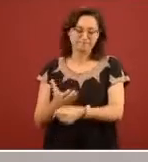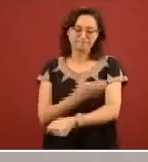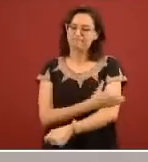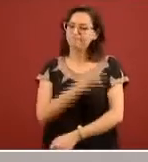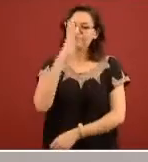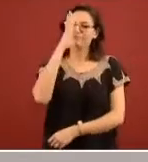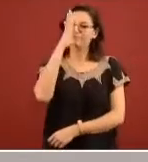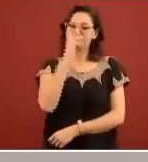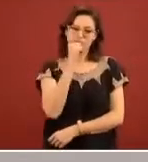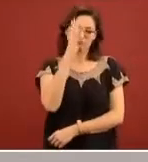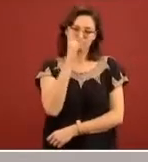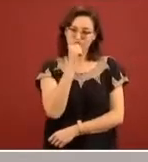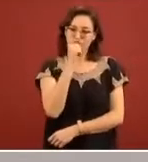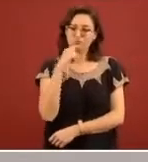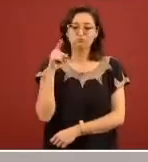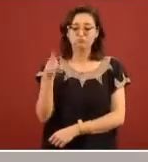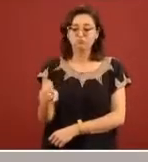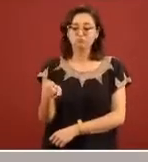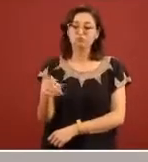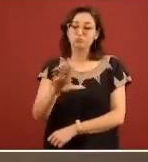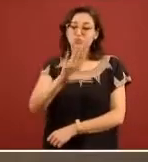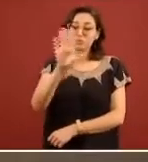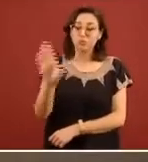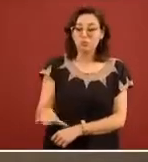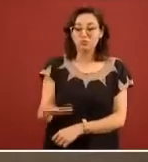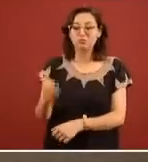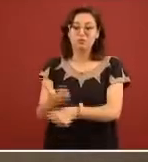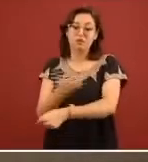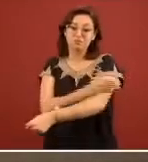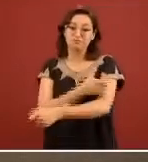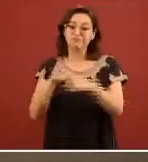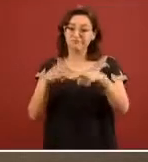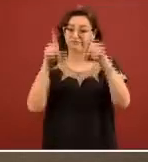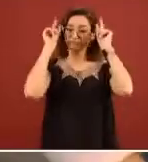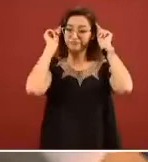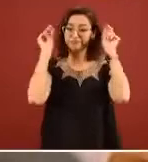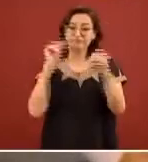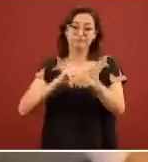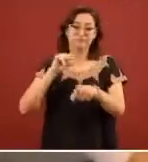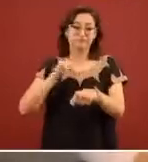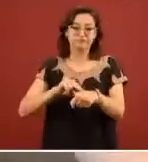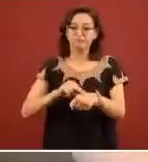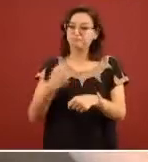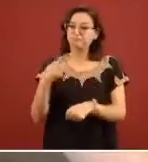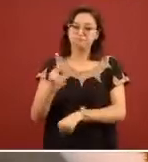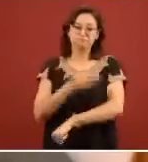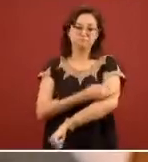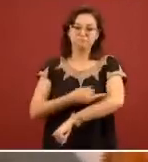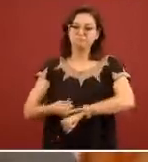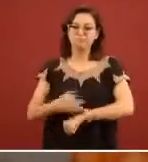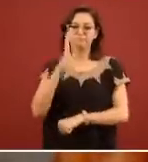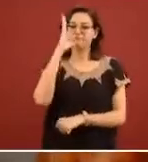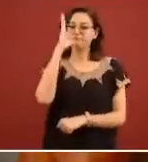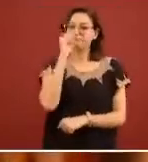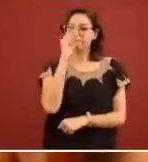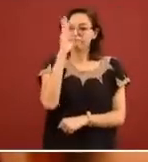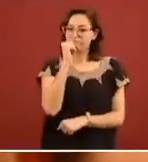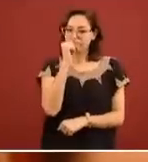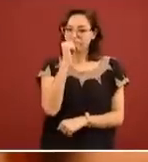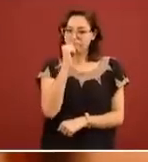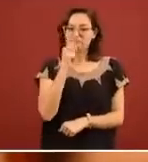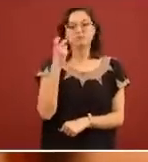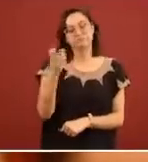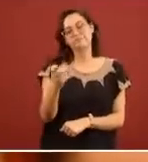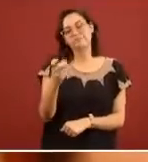mueren acompañados de las enfermeras y de los médicos, pero no pueden estar los familiares. Y esto